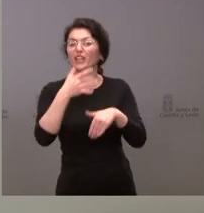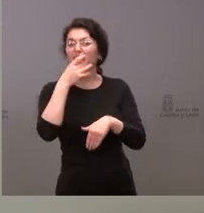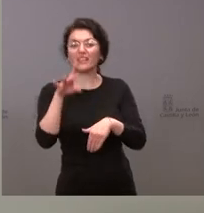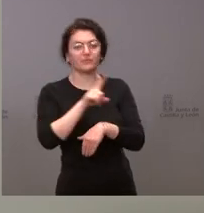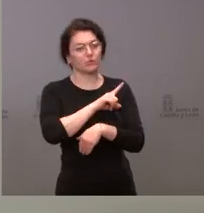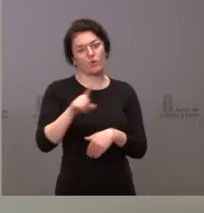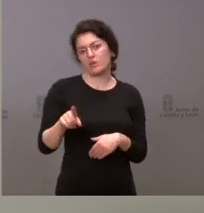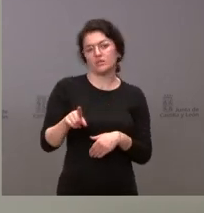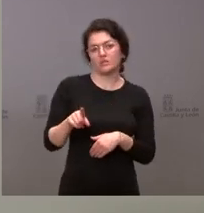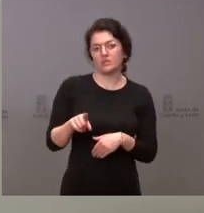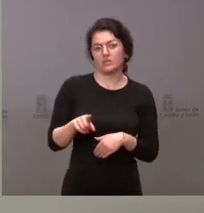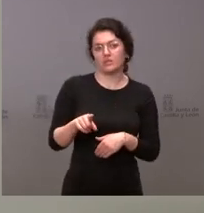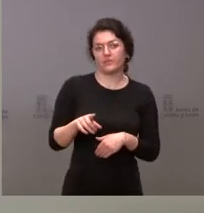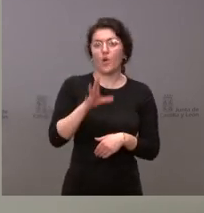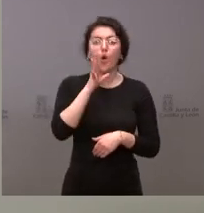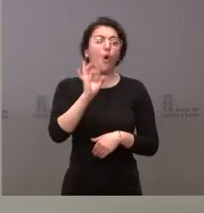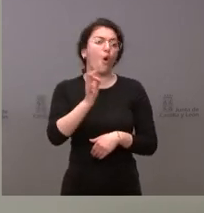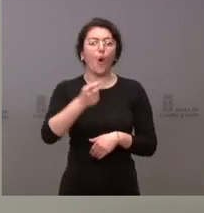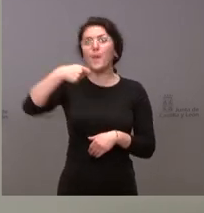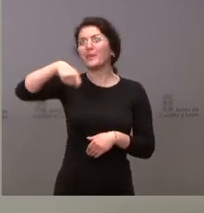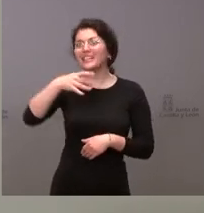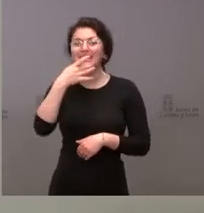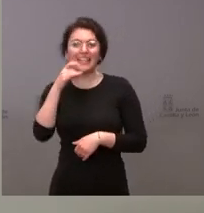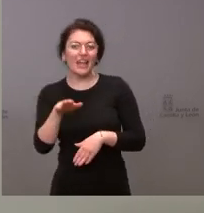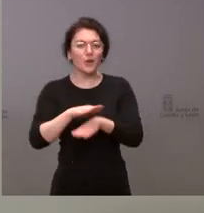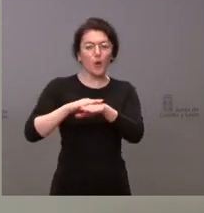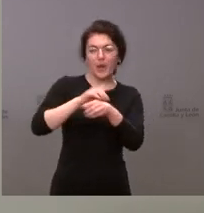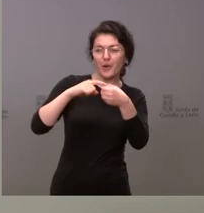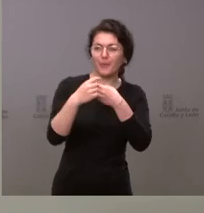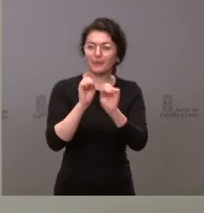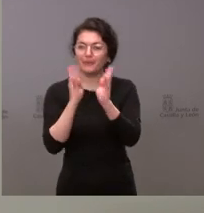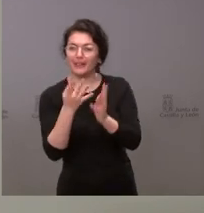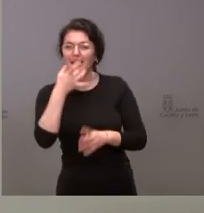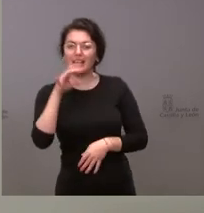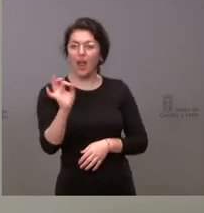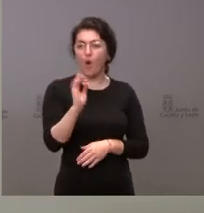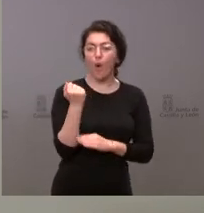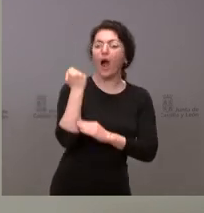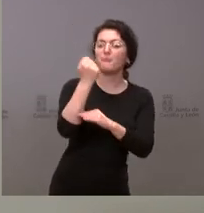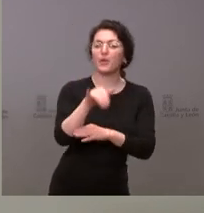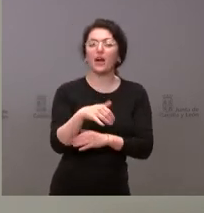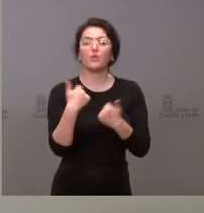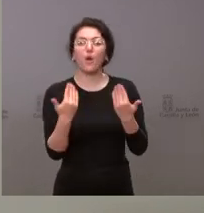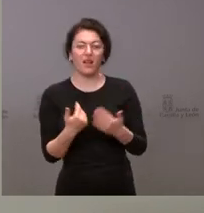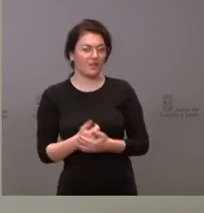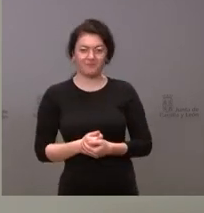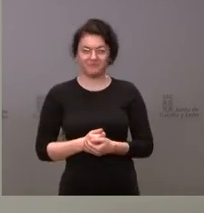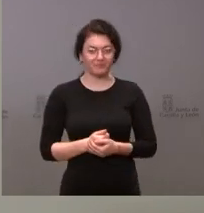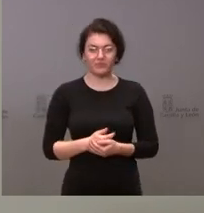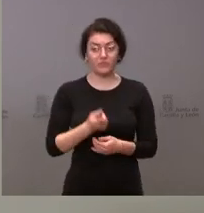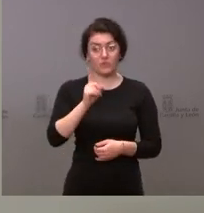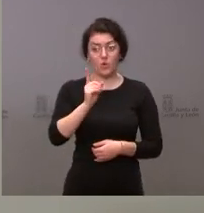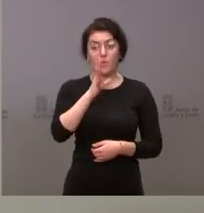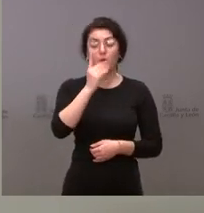ni quién preside o quién está en el gobierno o cuáles son los apoyos con los que puedan contar esos gobiernos porque nosotros